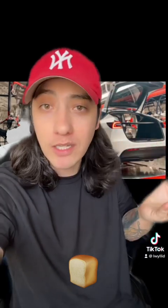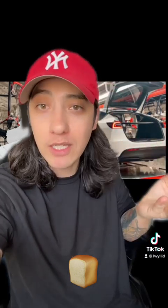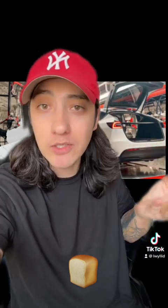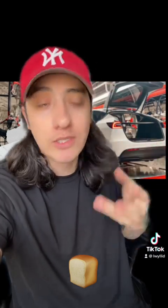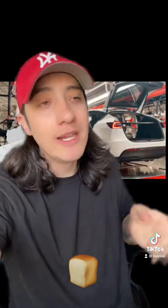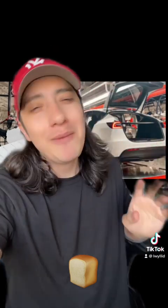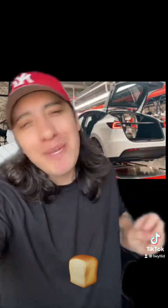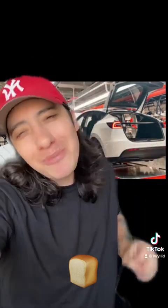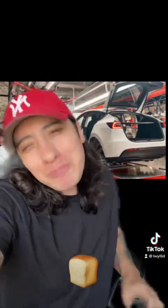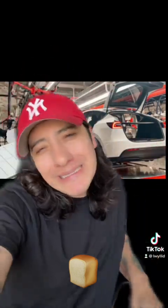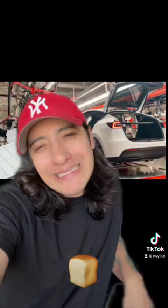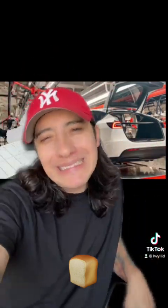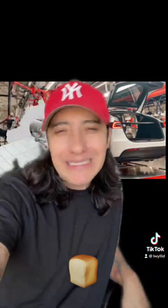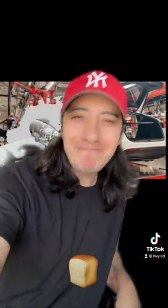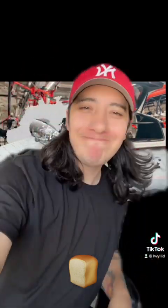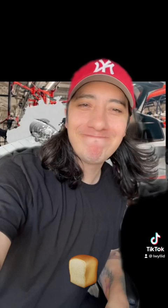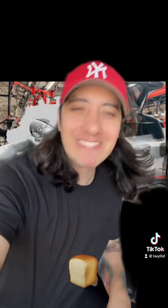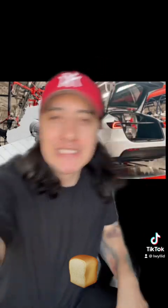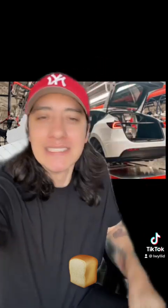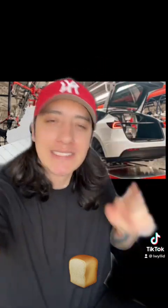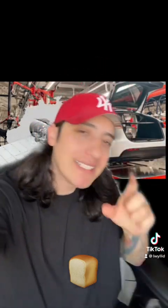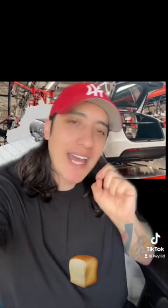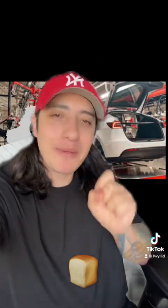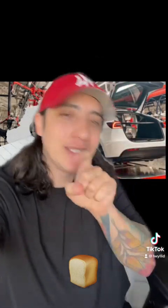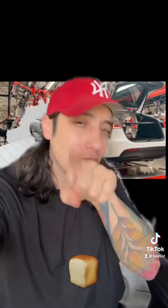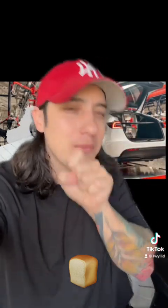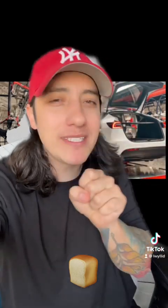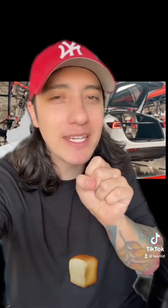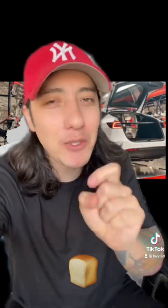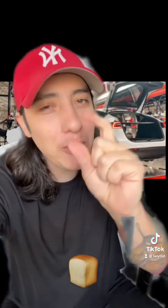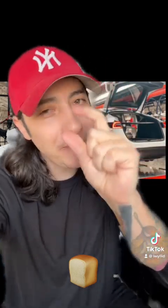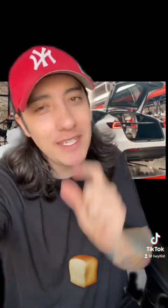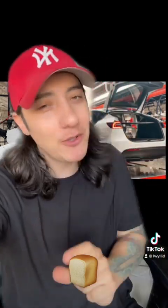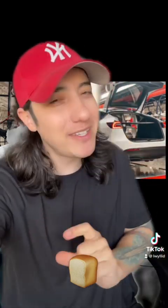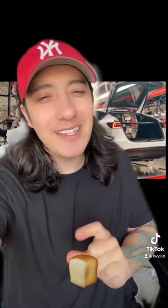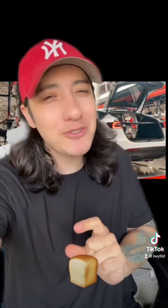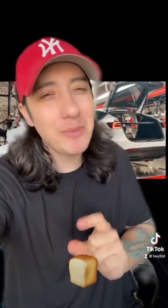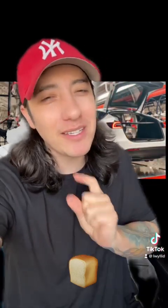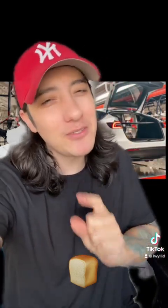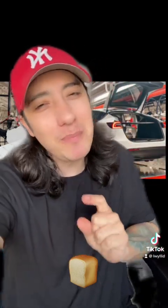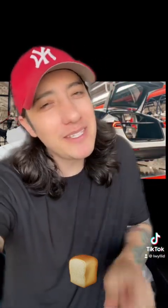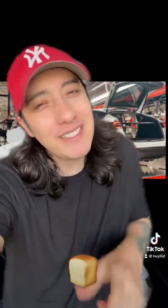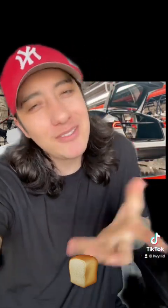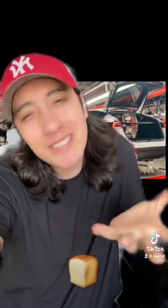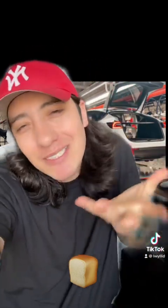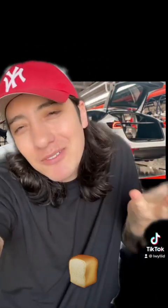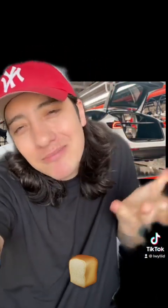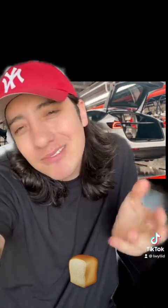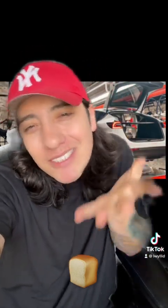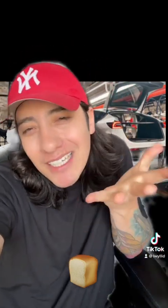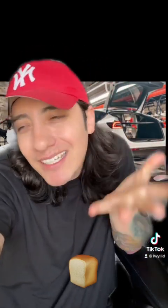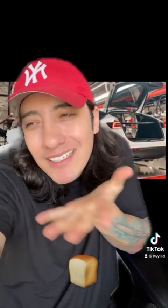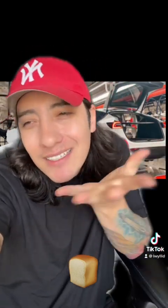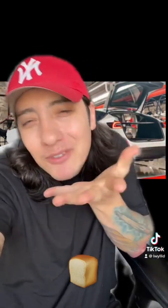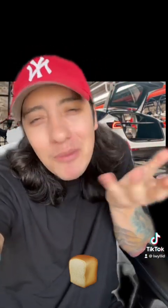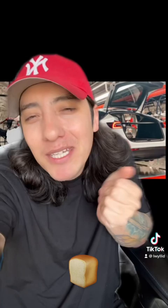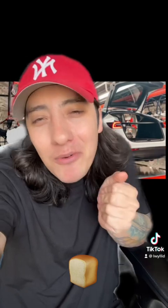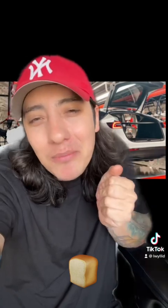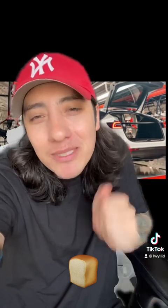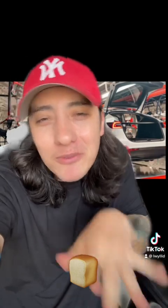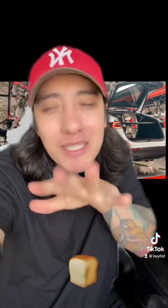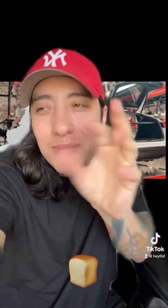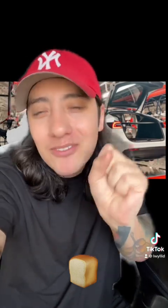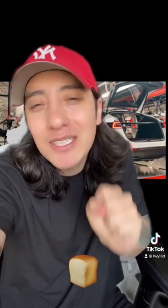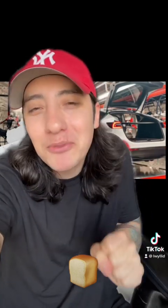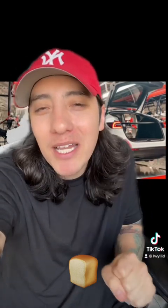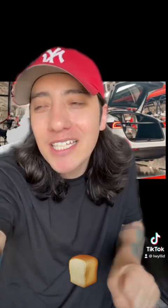ser entretenidos. Pero pues sí, ya sabes, si tú eres mi seguidor y no tienes en los comentarios un panecito, es que no, son esa gente que no averigua,